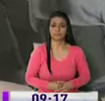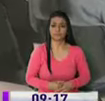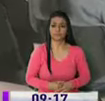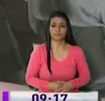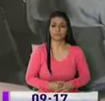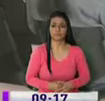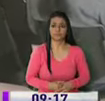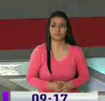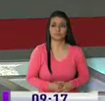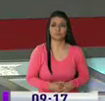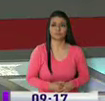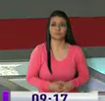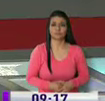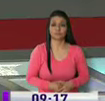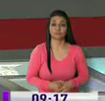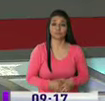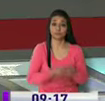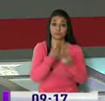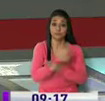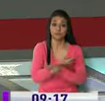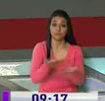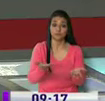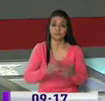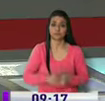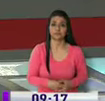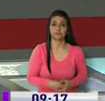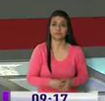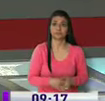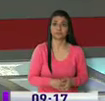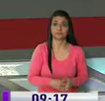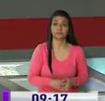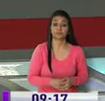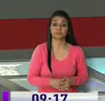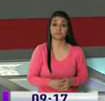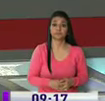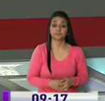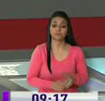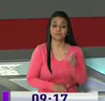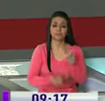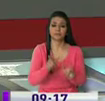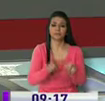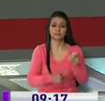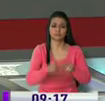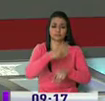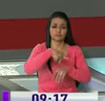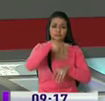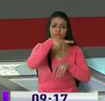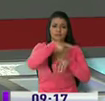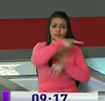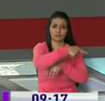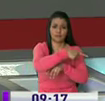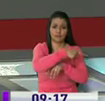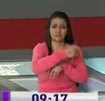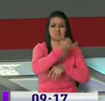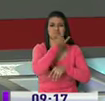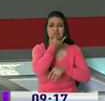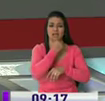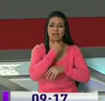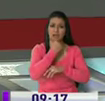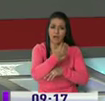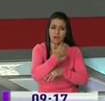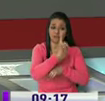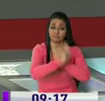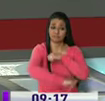Andrea Valareso. Contarles ahora que la despenalización del ejercicio profesional sería uno de los cambios que contemplaría el nuevo